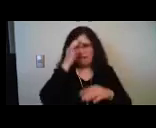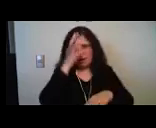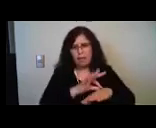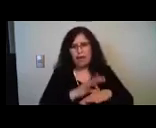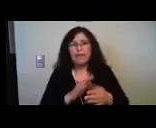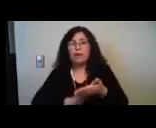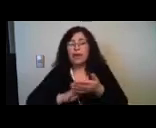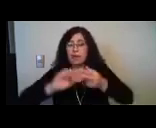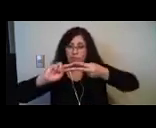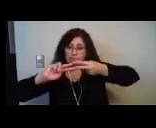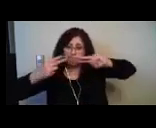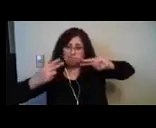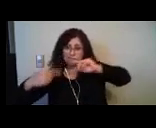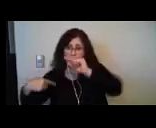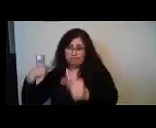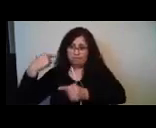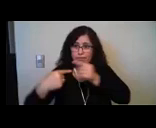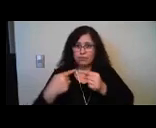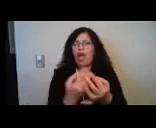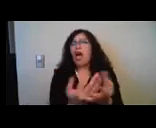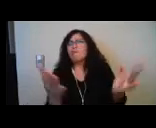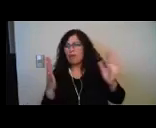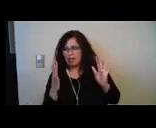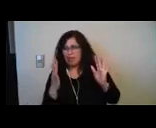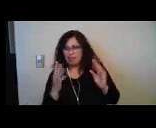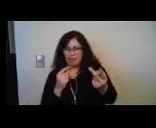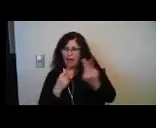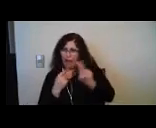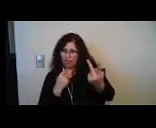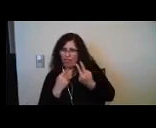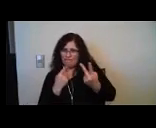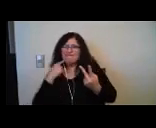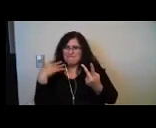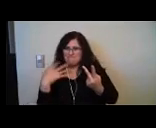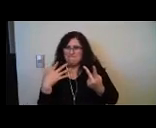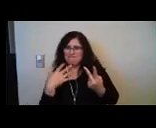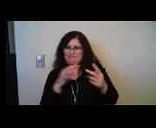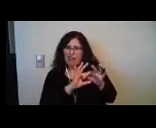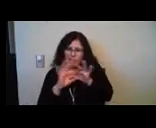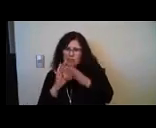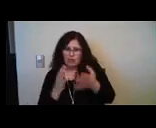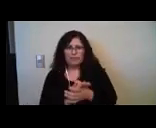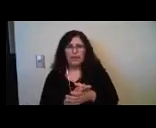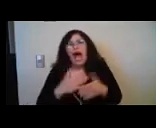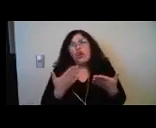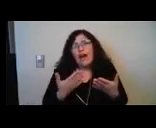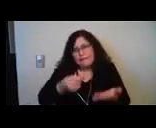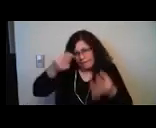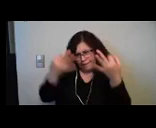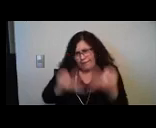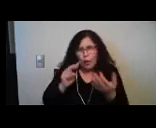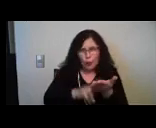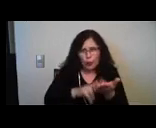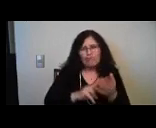genética con la interacción medioambiental, ¿ya? A pesar de que se desconozca la forma general que origina la